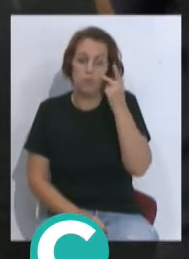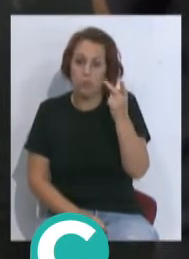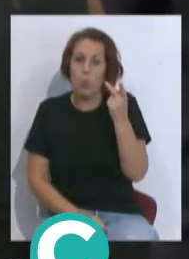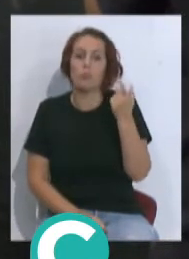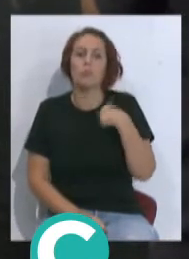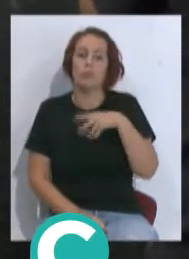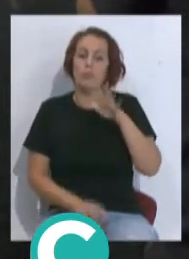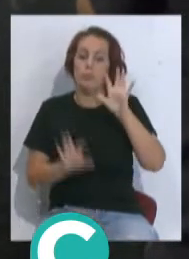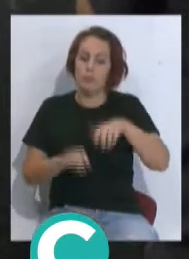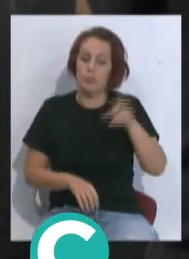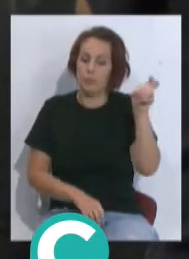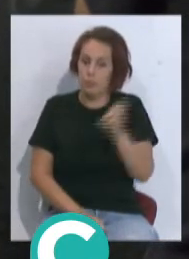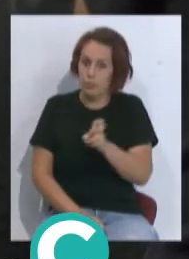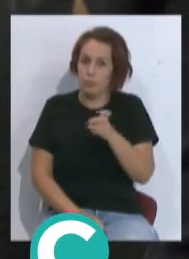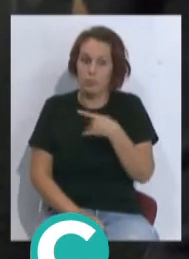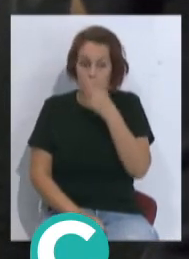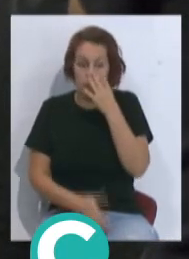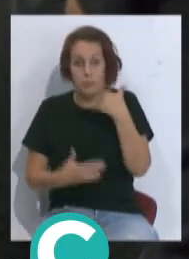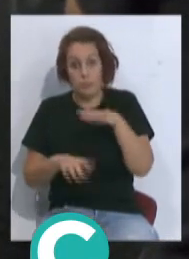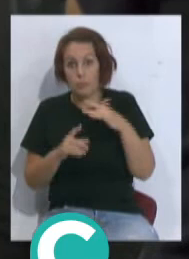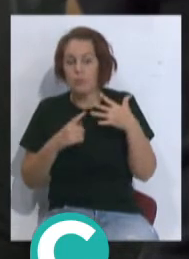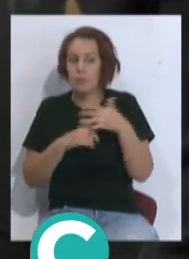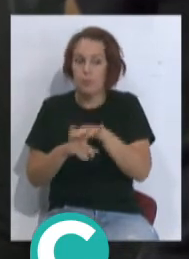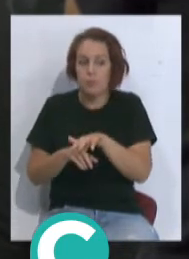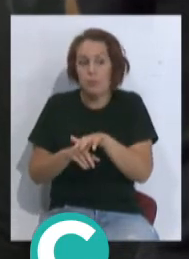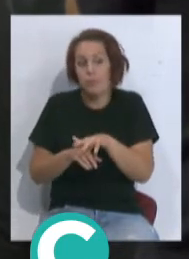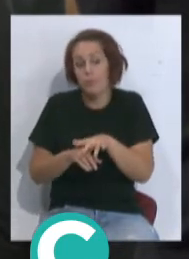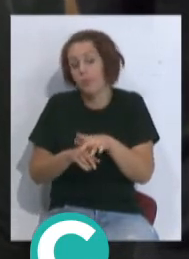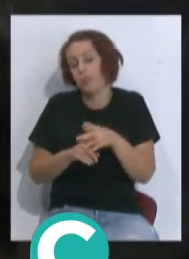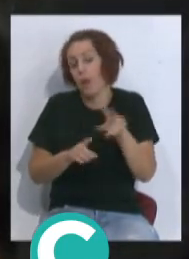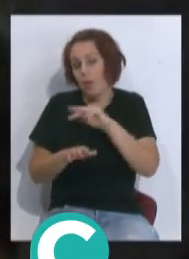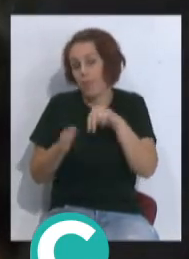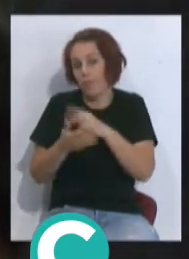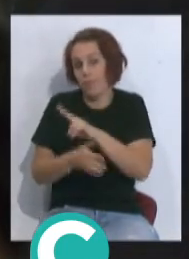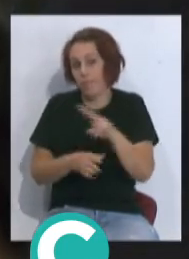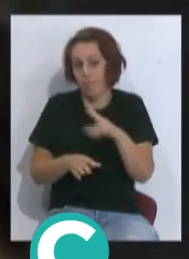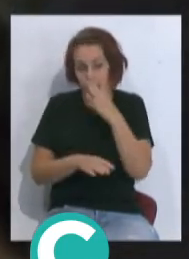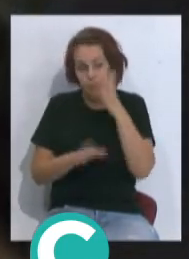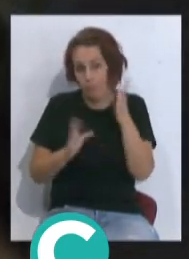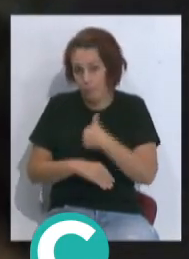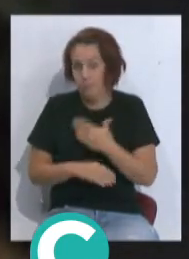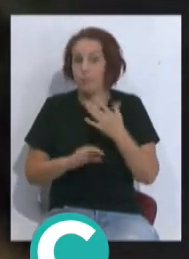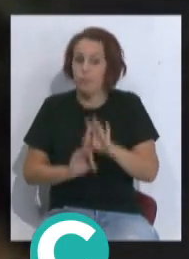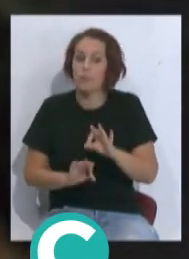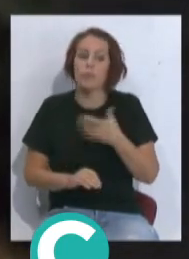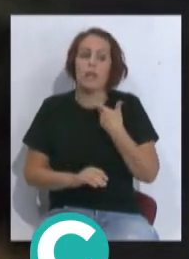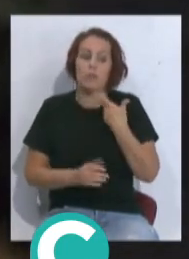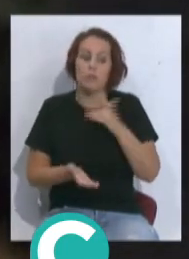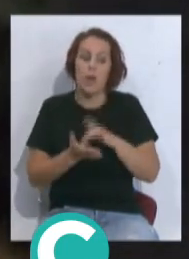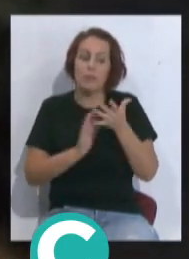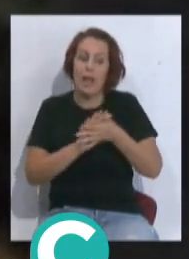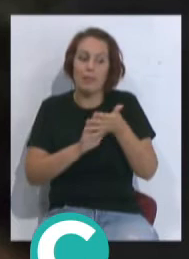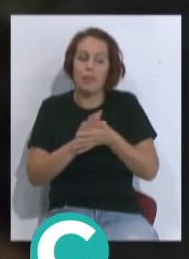como vengo a Cádiz en carnaval, aunque sean las circunstancias, ¿no?, que nos tocan en el 2022. Pero es cierto que creo que, ¿no?, cuando lo hablas, como que